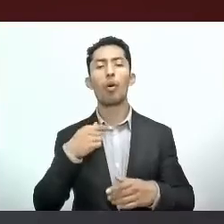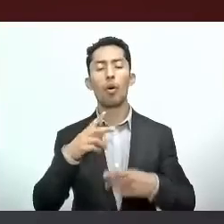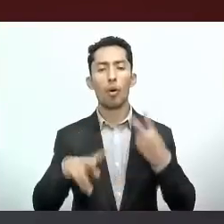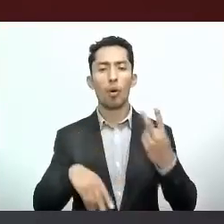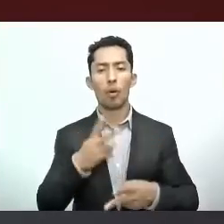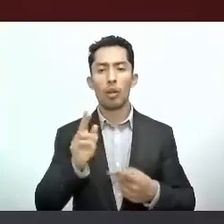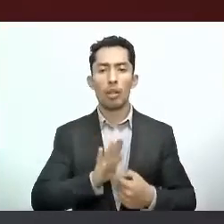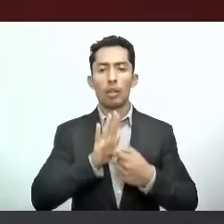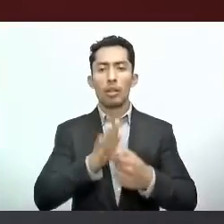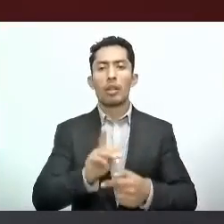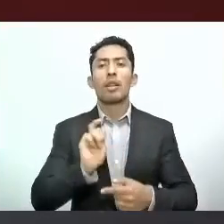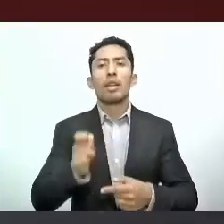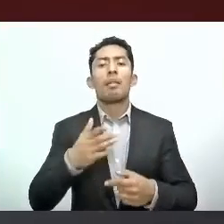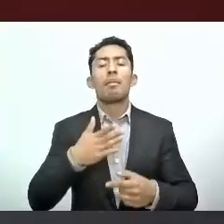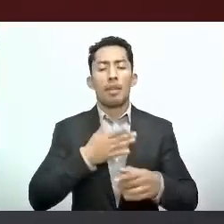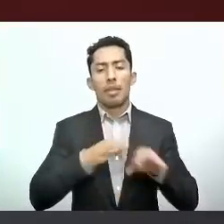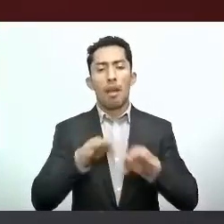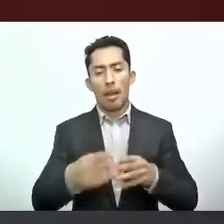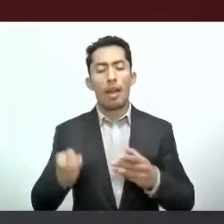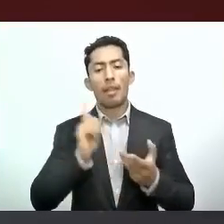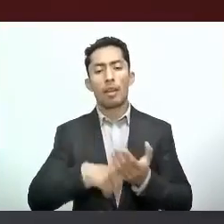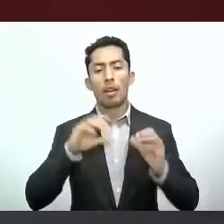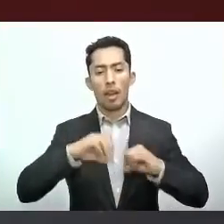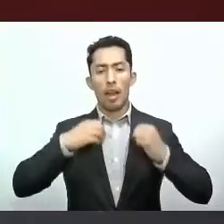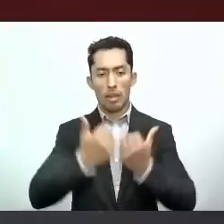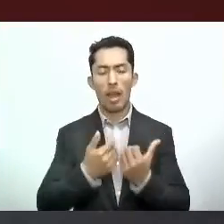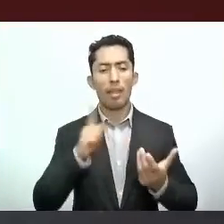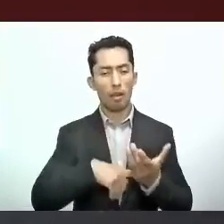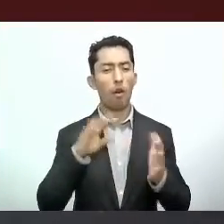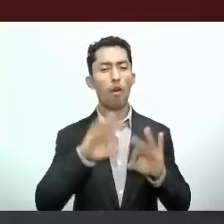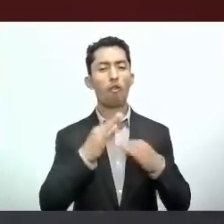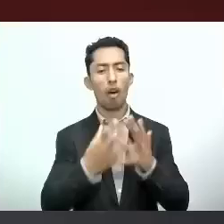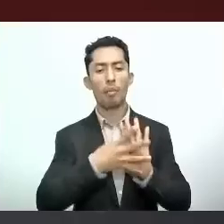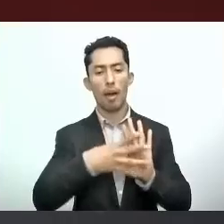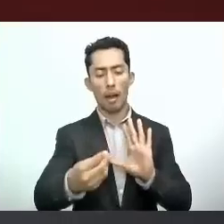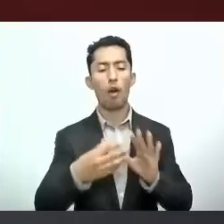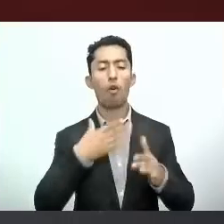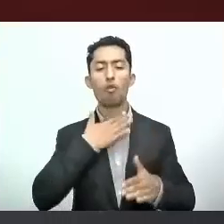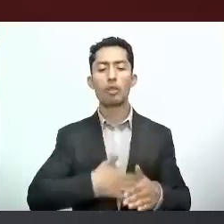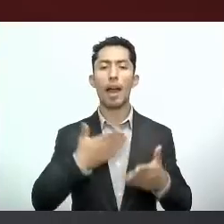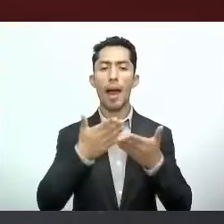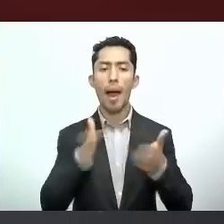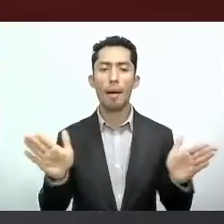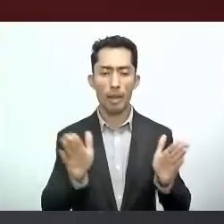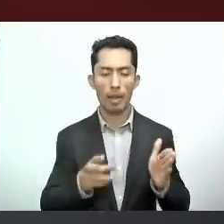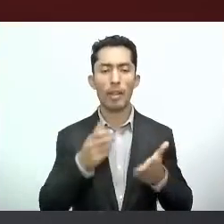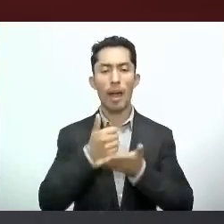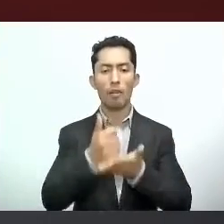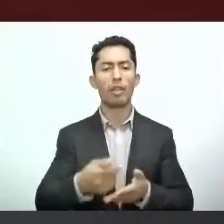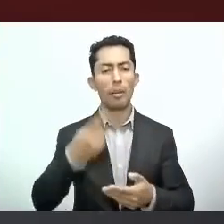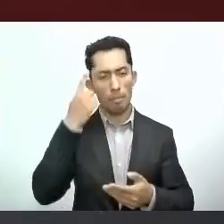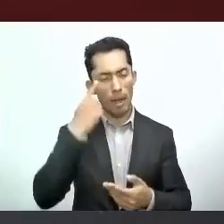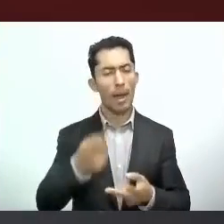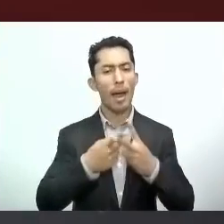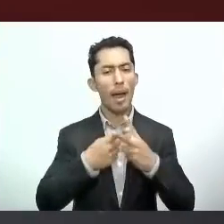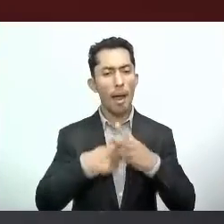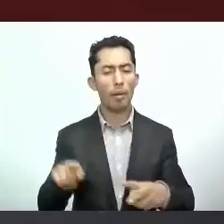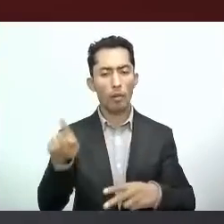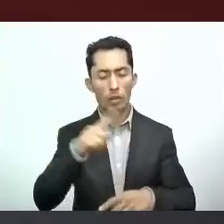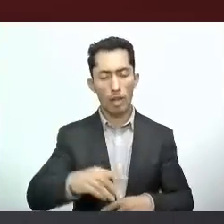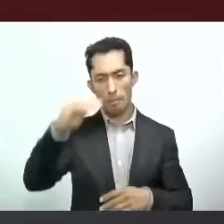un trabajo que hemos hecho desde la organización, que es un modelo de justicia abierta para comenzar a pensar,